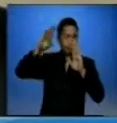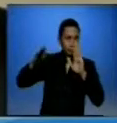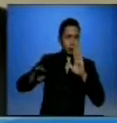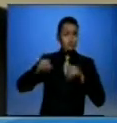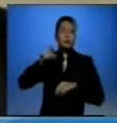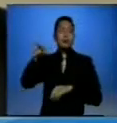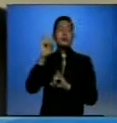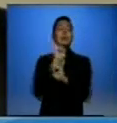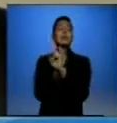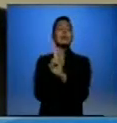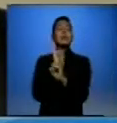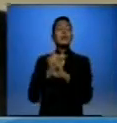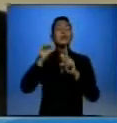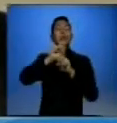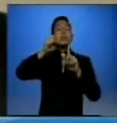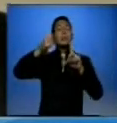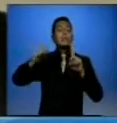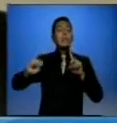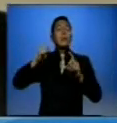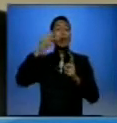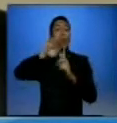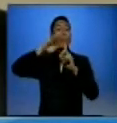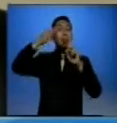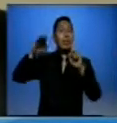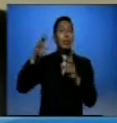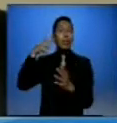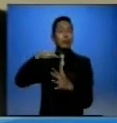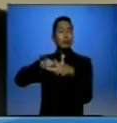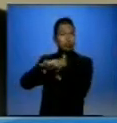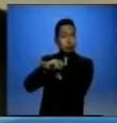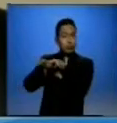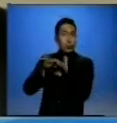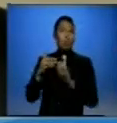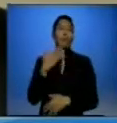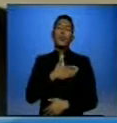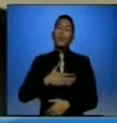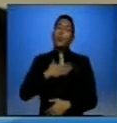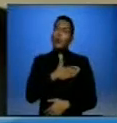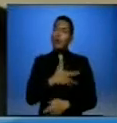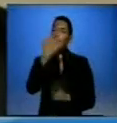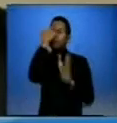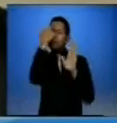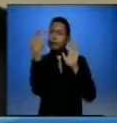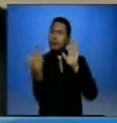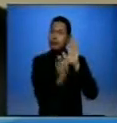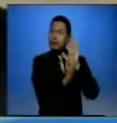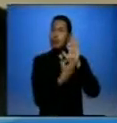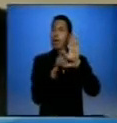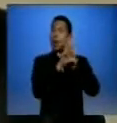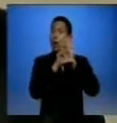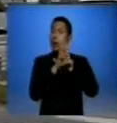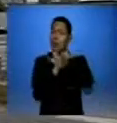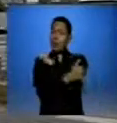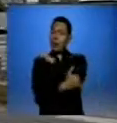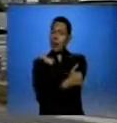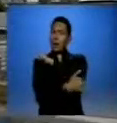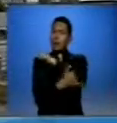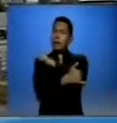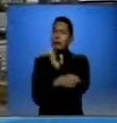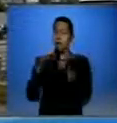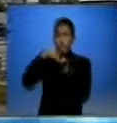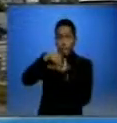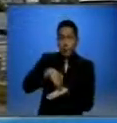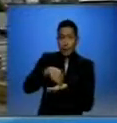del sistema andino de integración, guarden armonía con la legislación de los países miembros. Es el